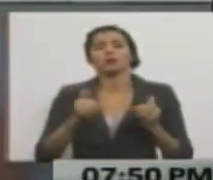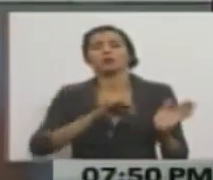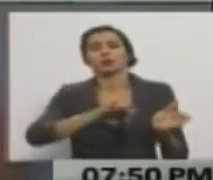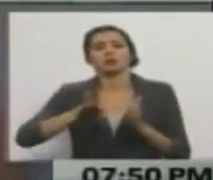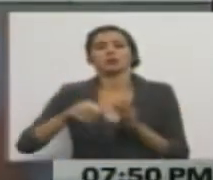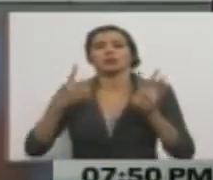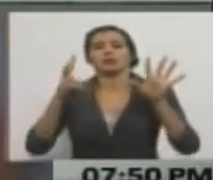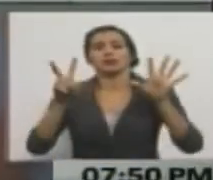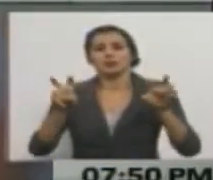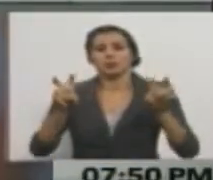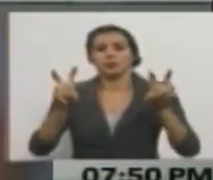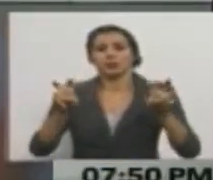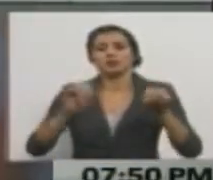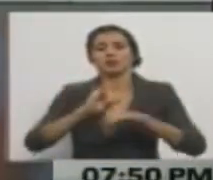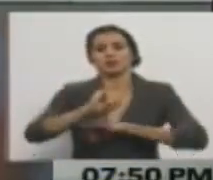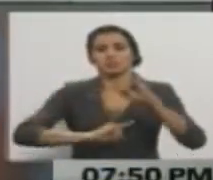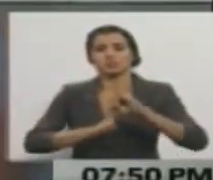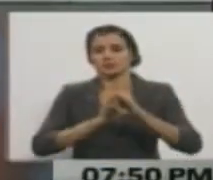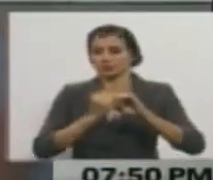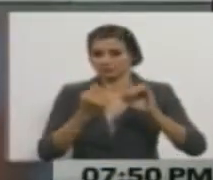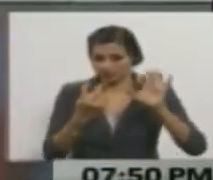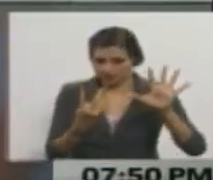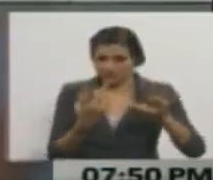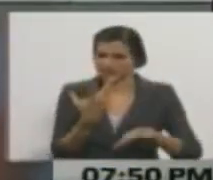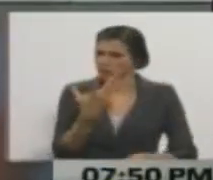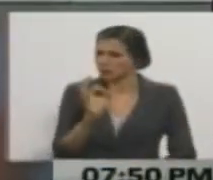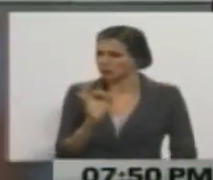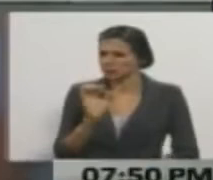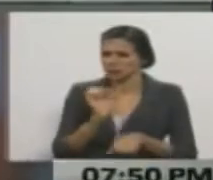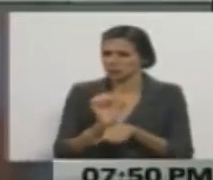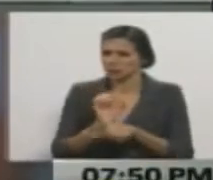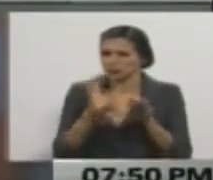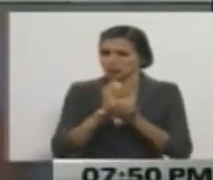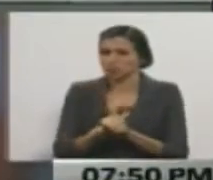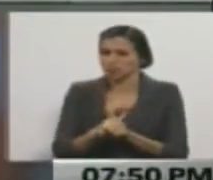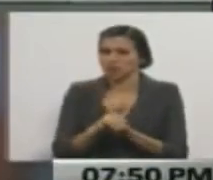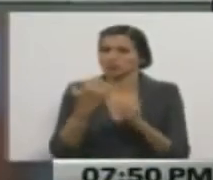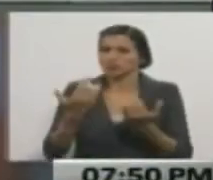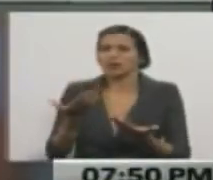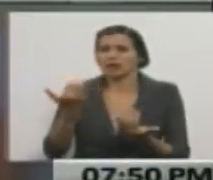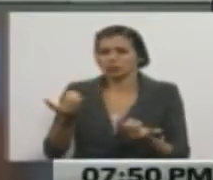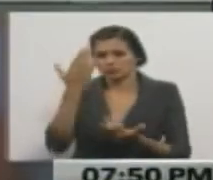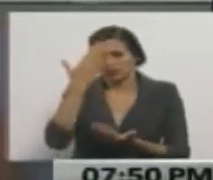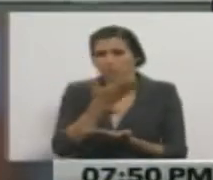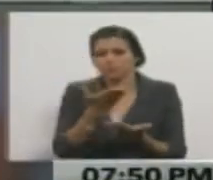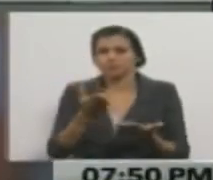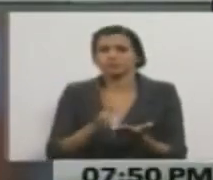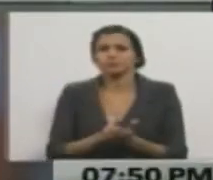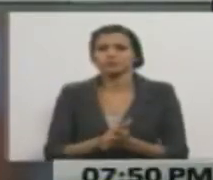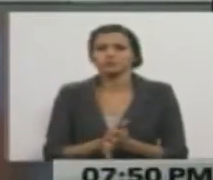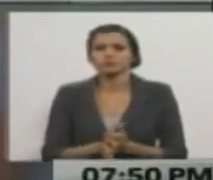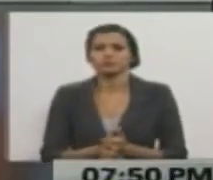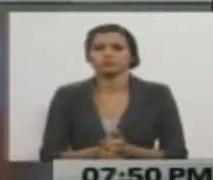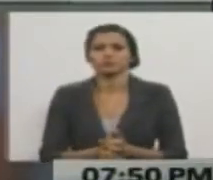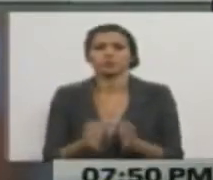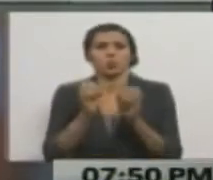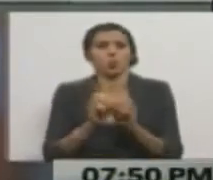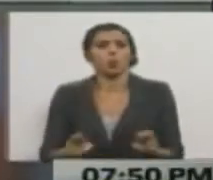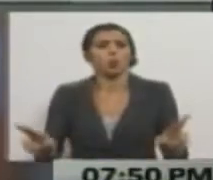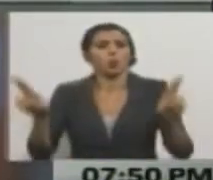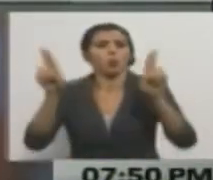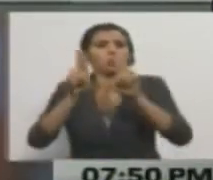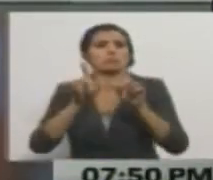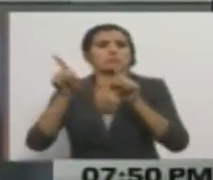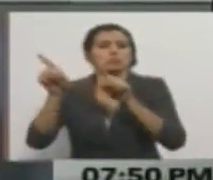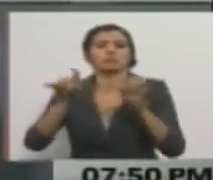7:50 post-meridian. Ustedes saben que en estos momentos está las Naciones Unidas como